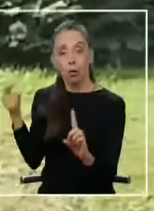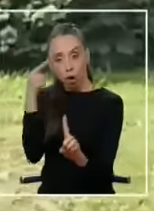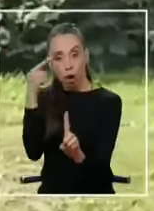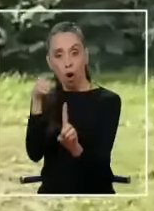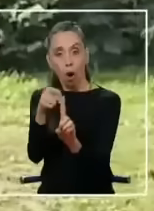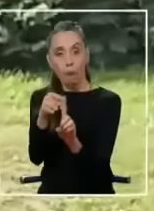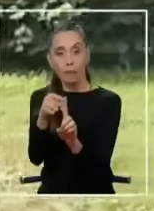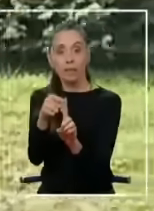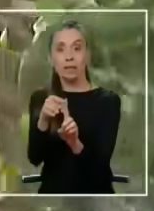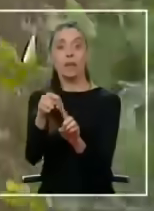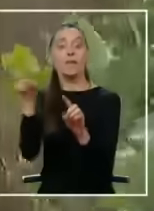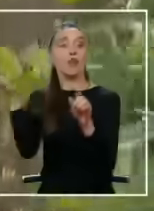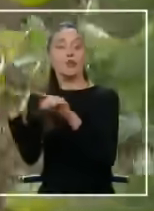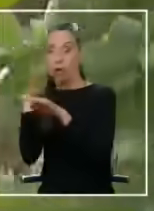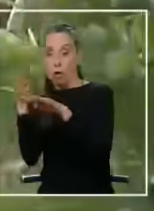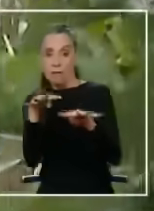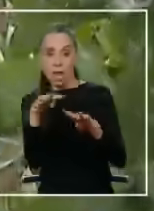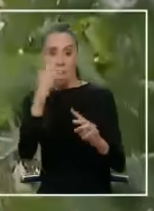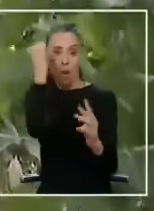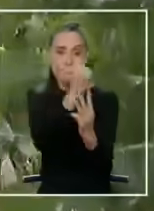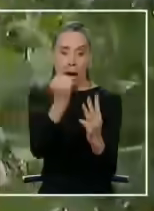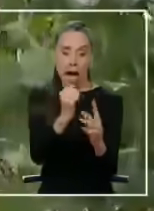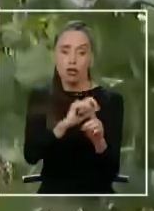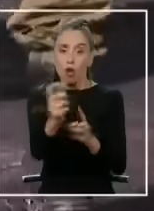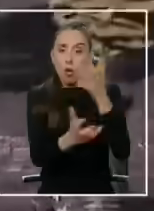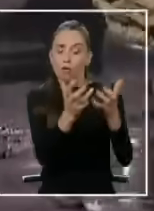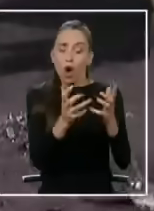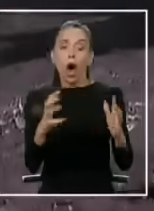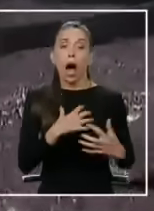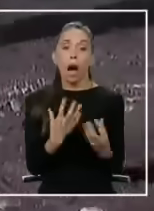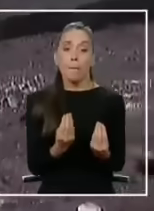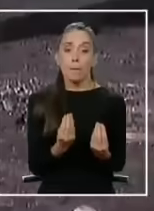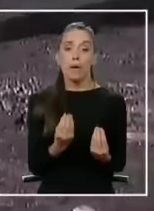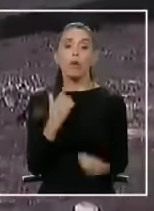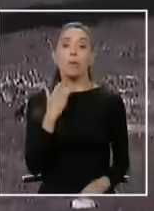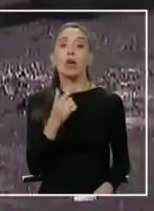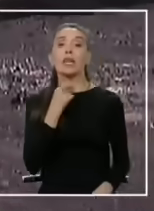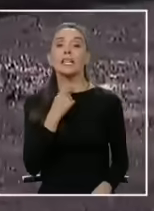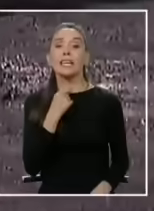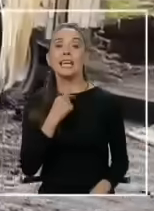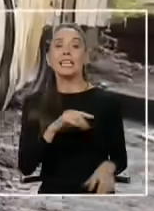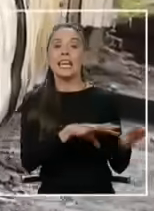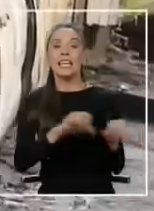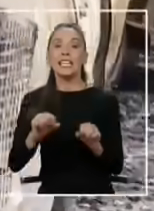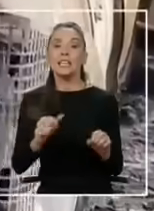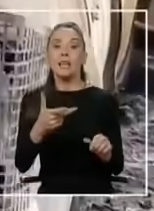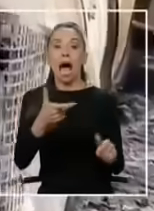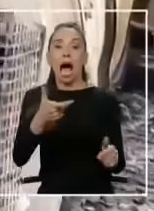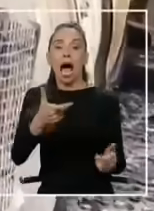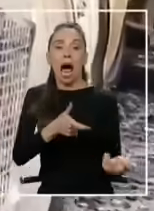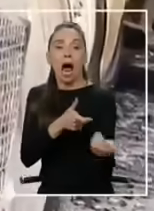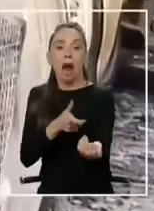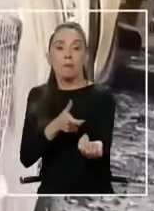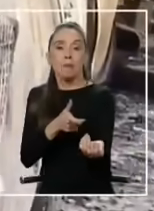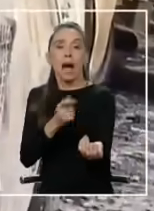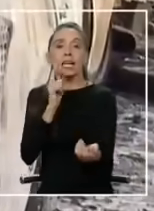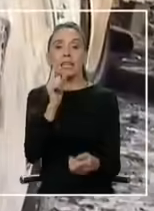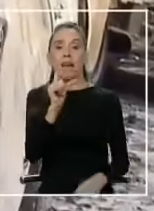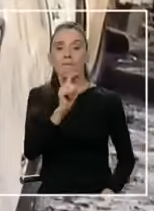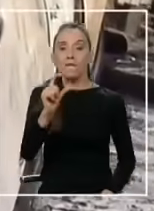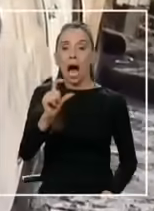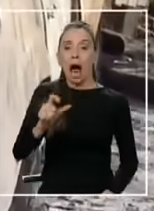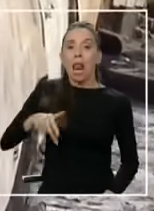propósito generar terror. Pero también la intención habría radicado en apoderarse de las armas de grueso calibre y munición de